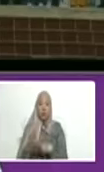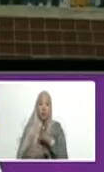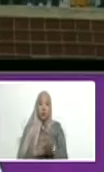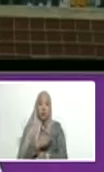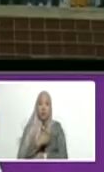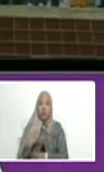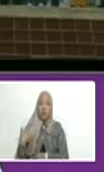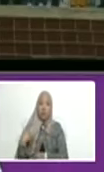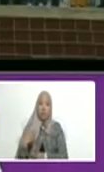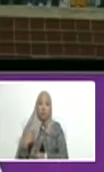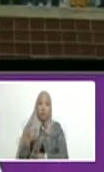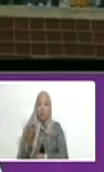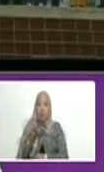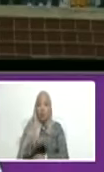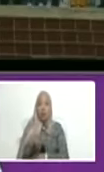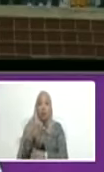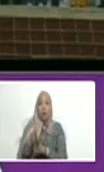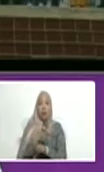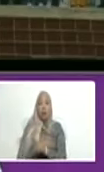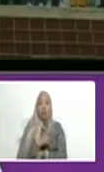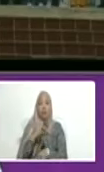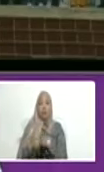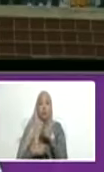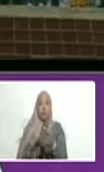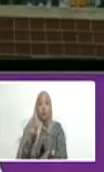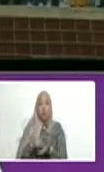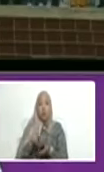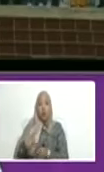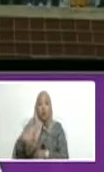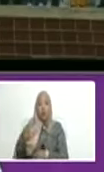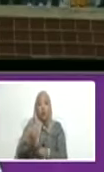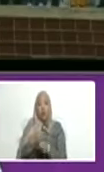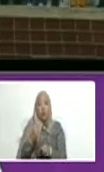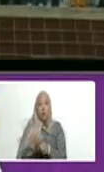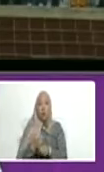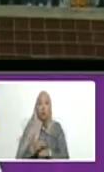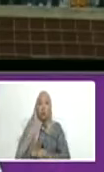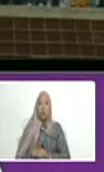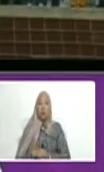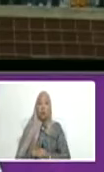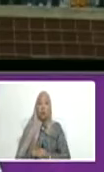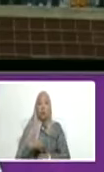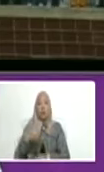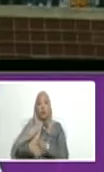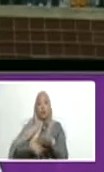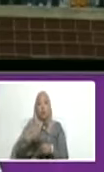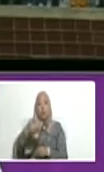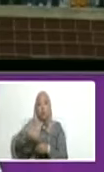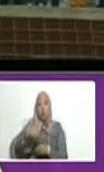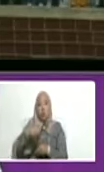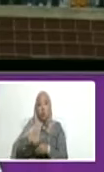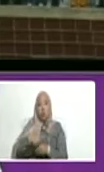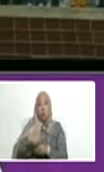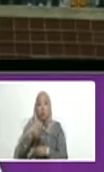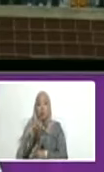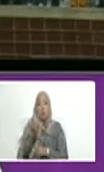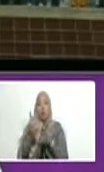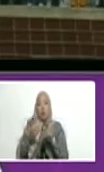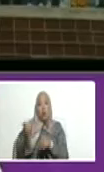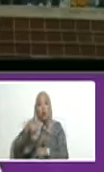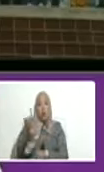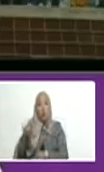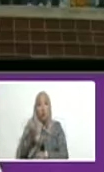Pues antes, durante y después del proceso electoral que tenemos el 28 de